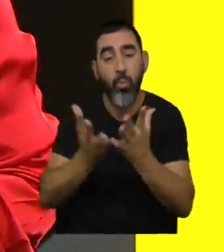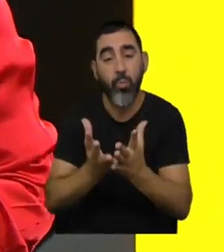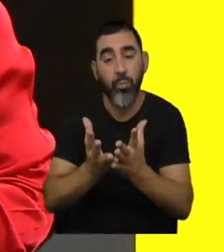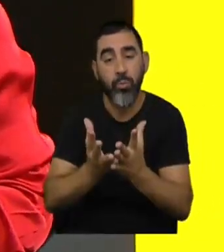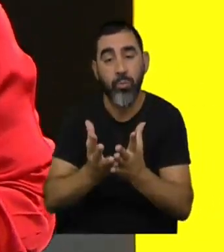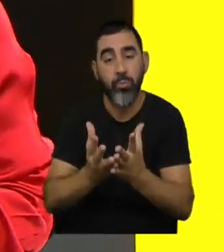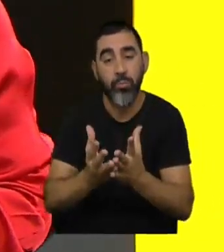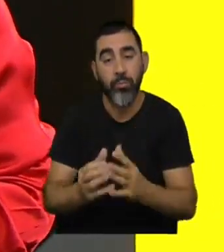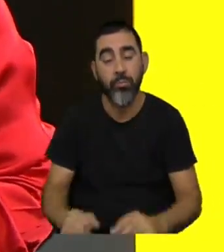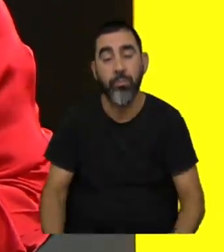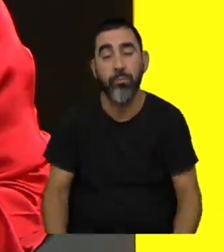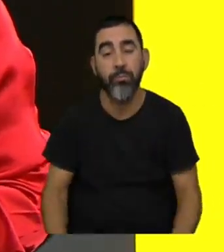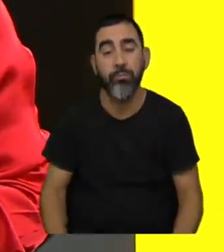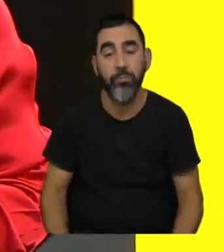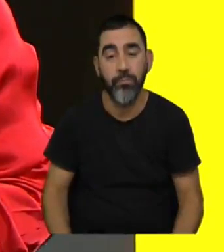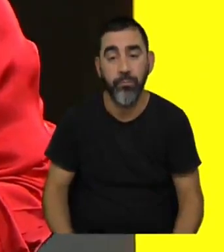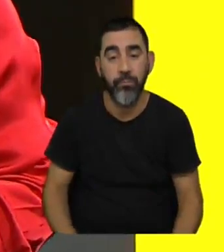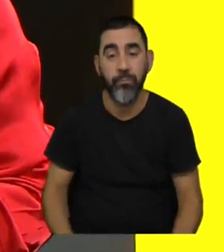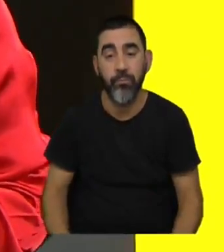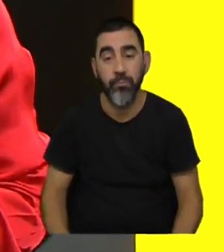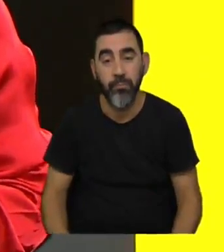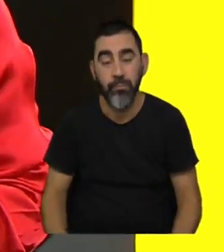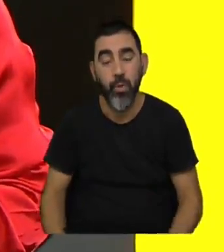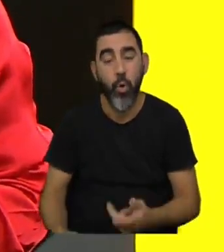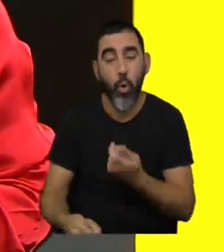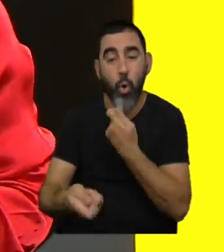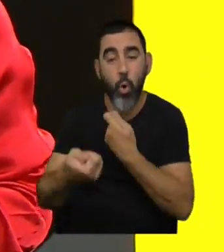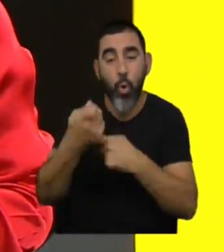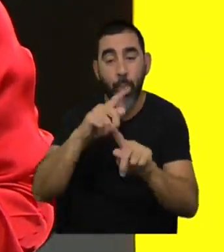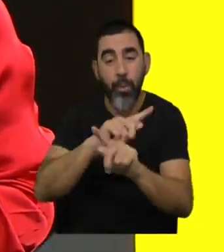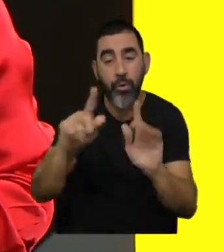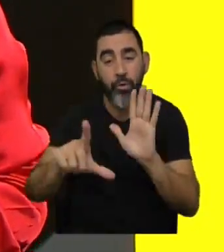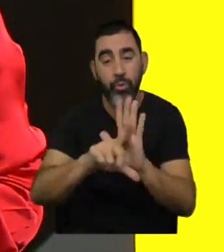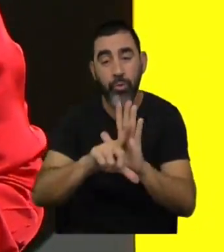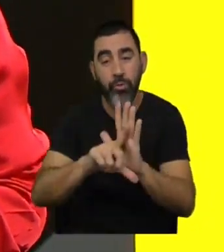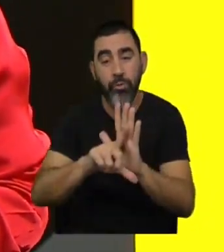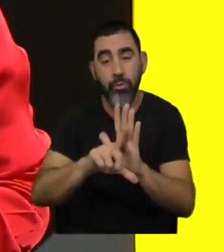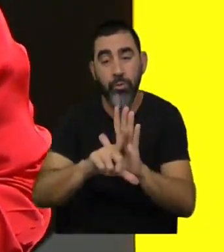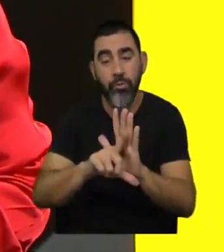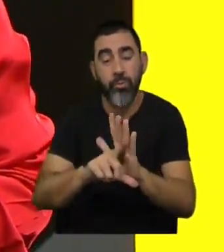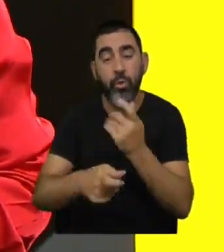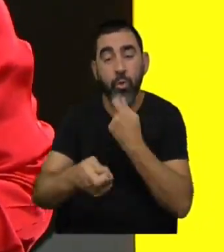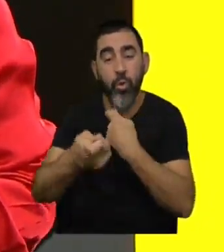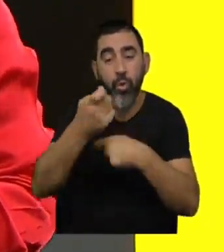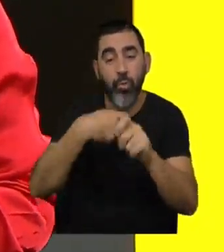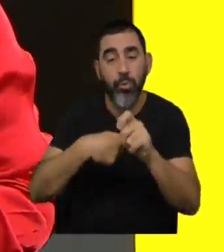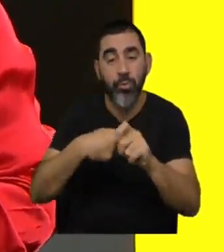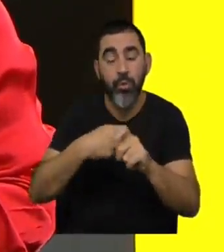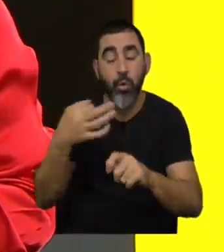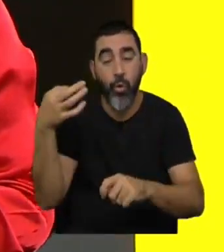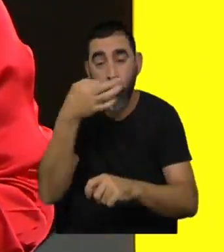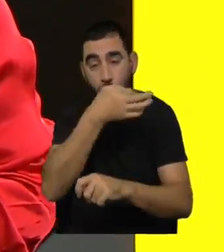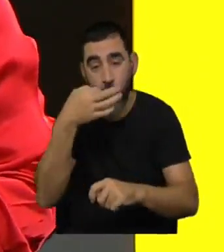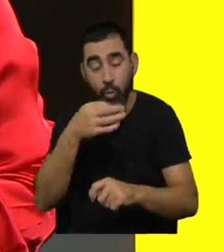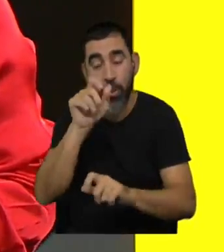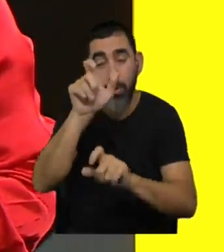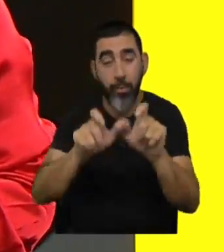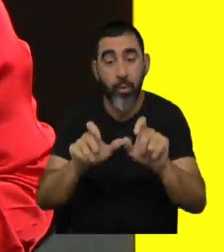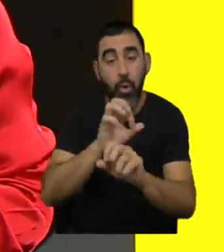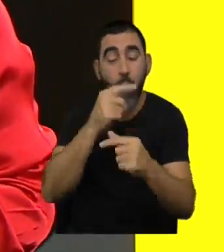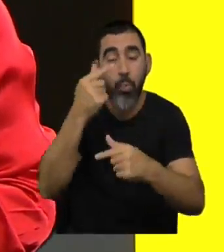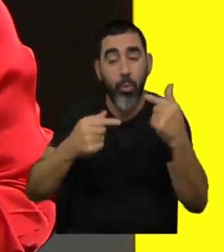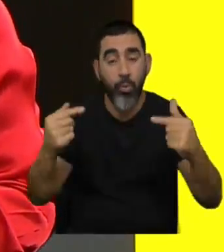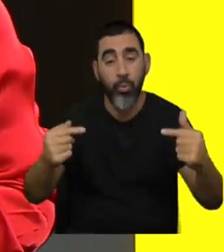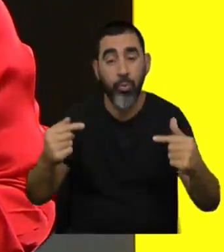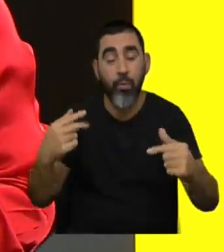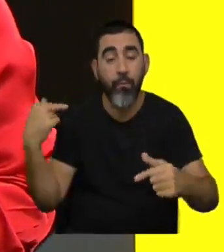tuviéramos un de las más practicadas, digamos. Sí, del comercio ilegal. Después del comercio, por ejemplo, del tráfico de drogas, de personas o de productos y